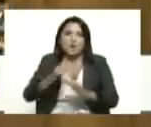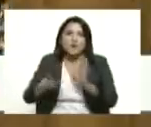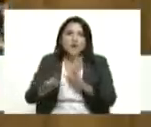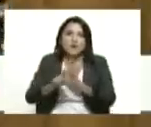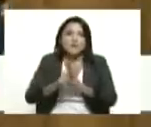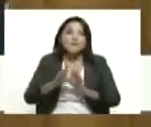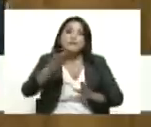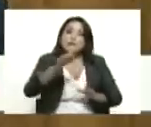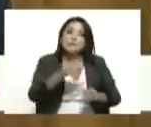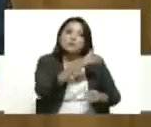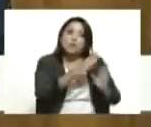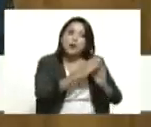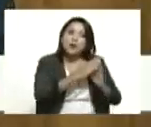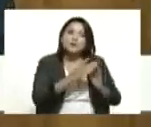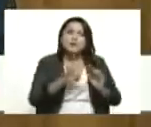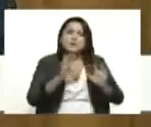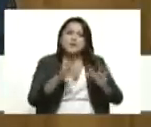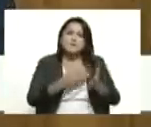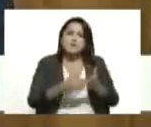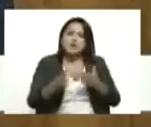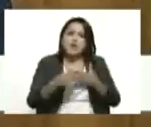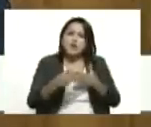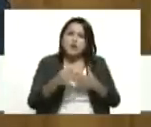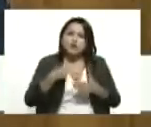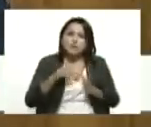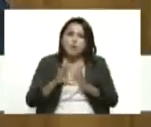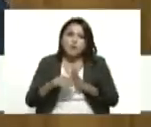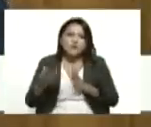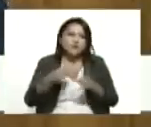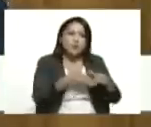paquetico aquí en la casa, que ahí lo que hay son 10 millones de dólares que me robé.